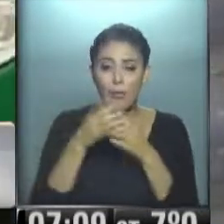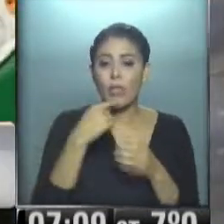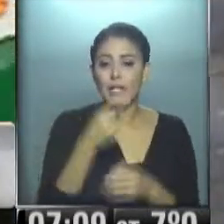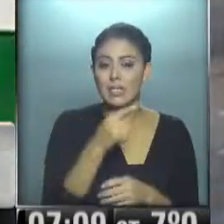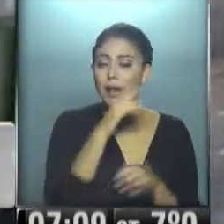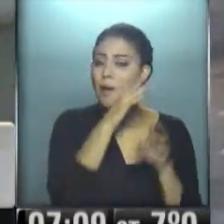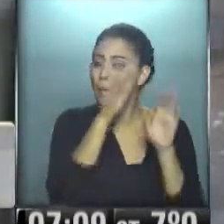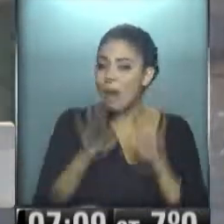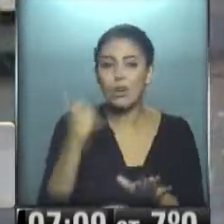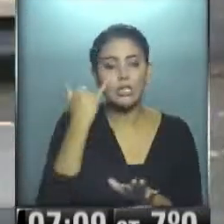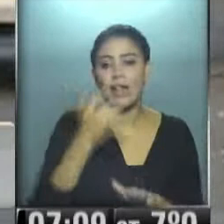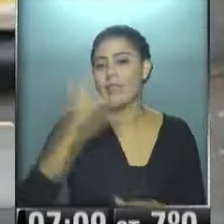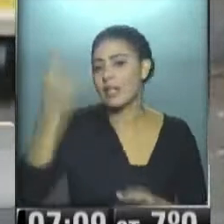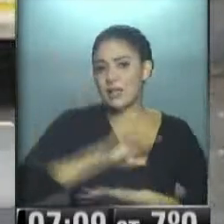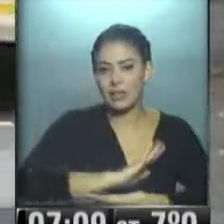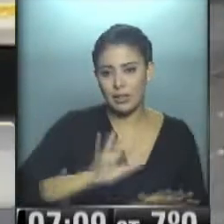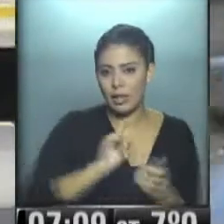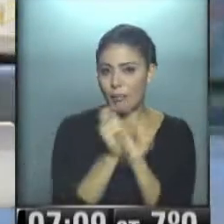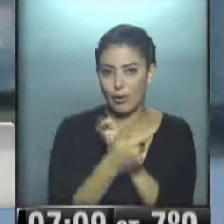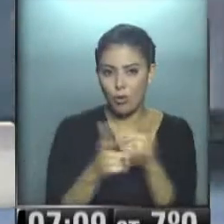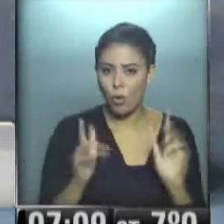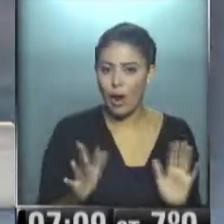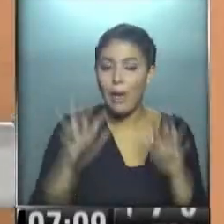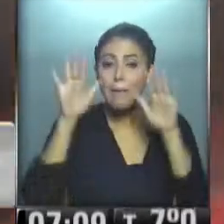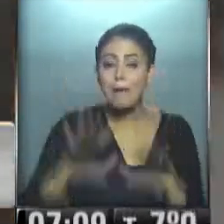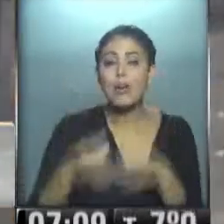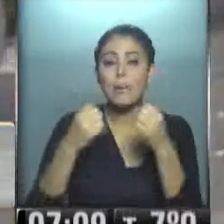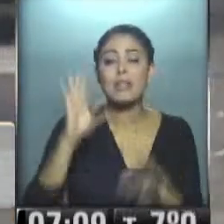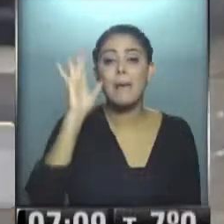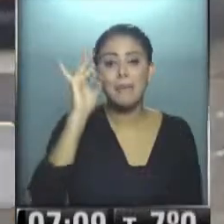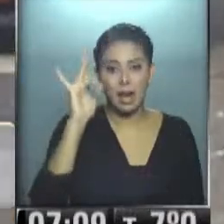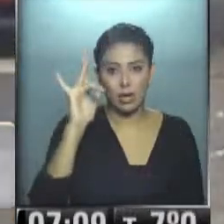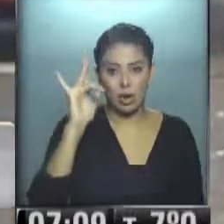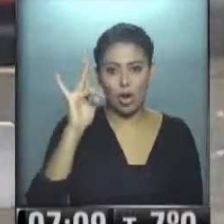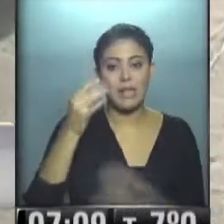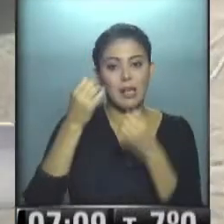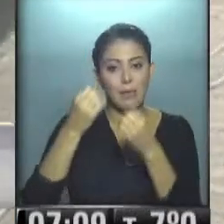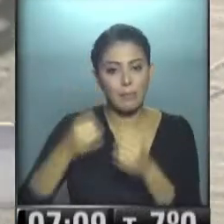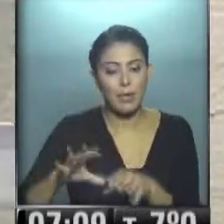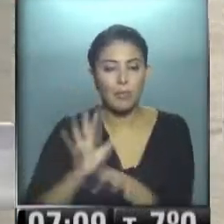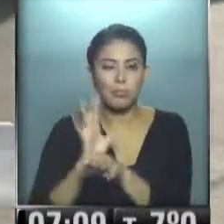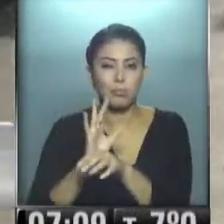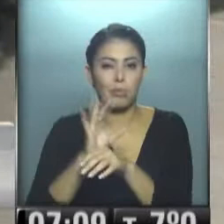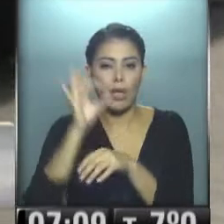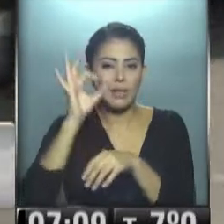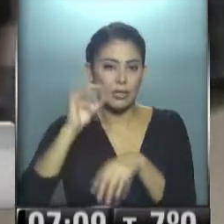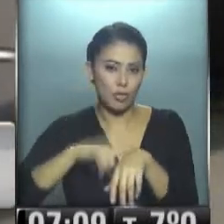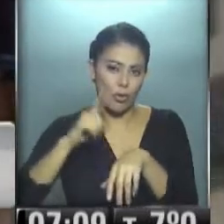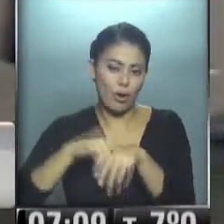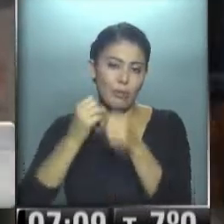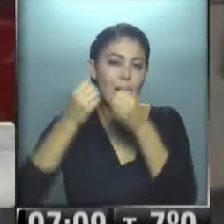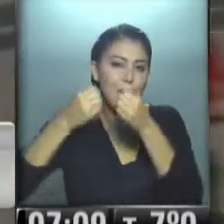medida de fuerza está decidida. El paro comienza el miércoles a las 0 hora, ya lo hemos decretado,